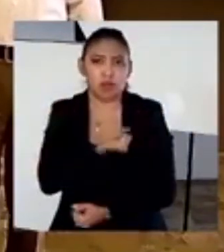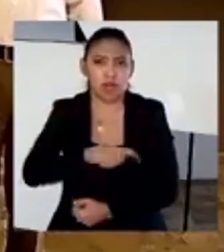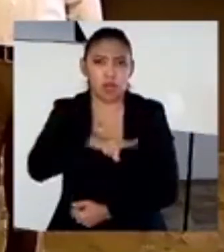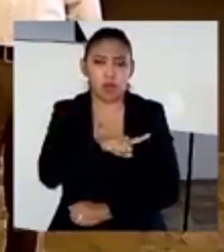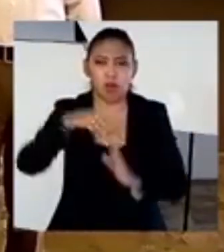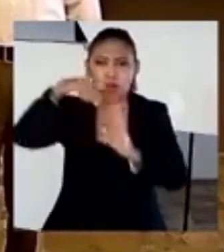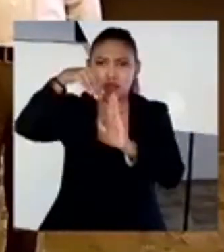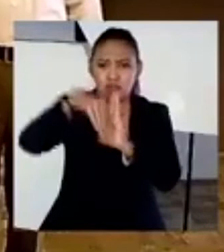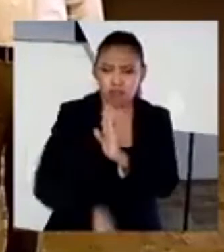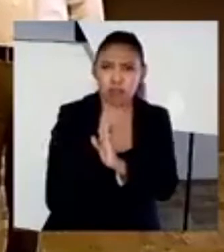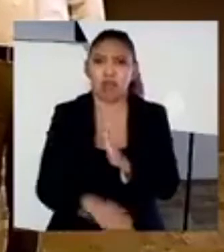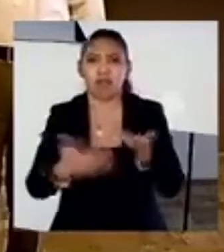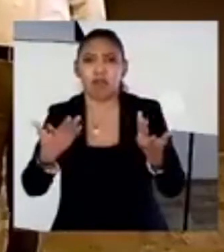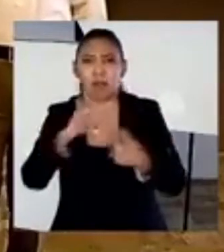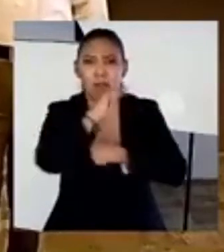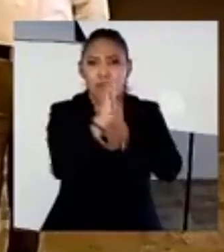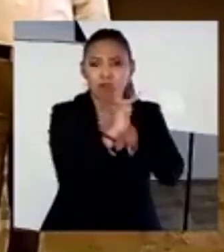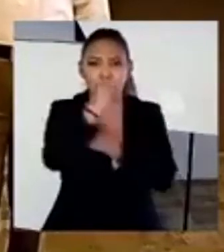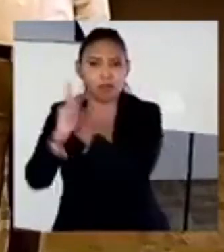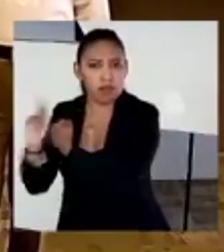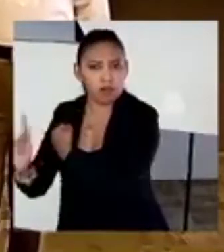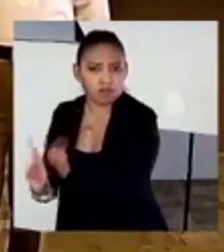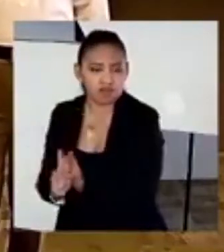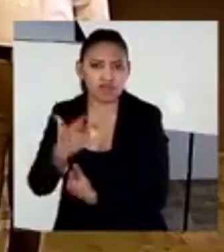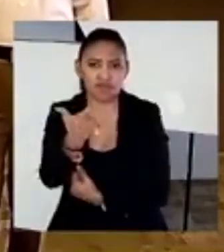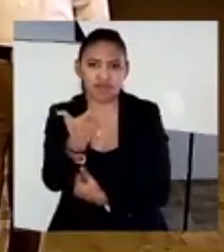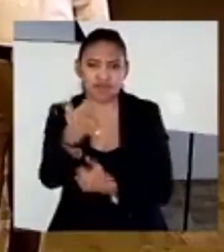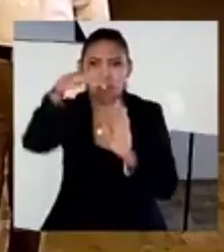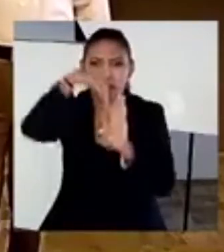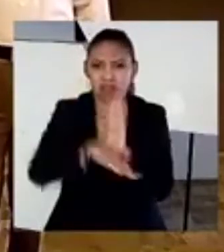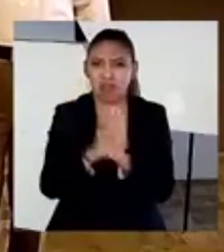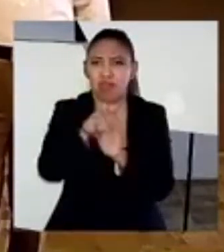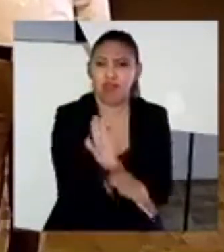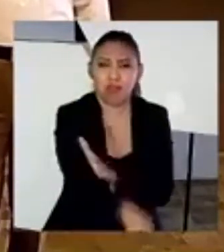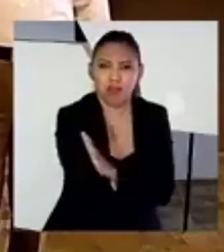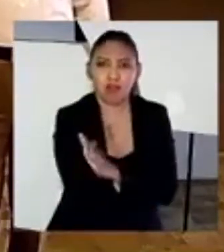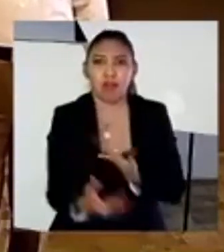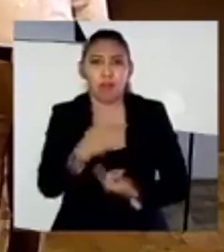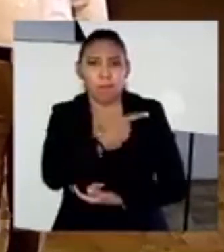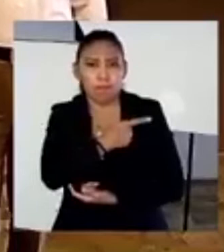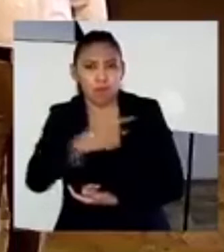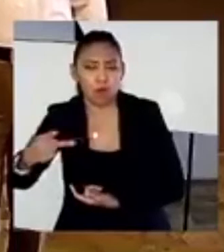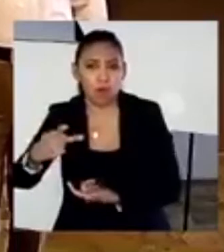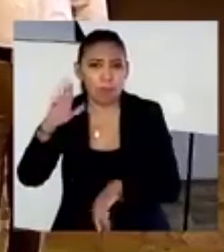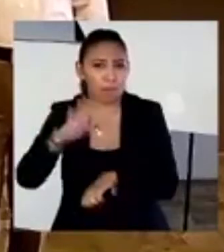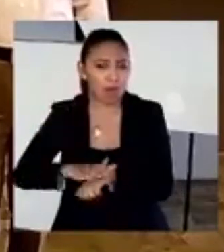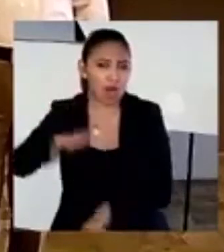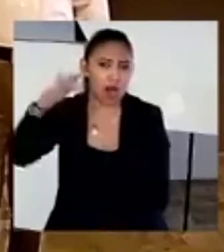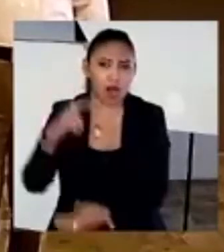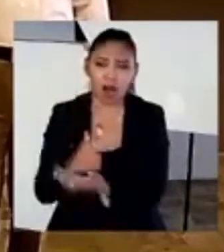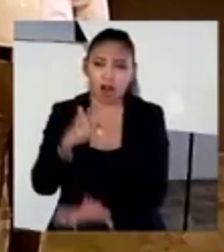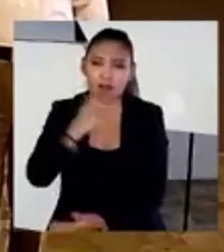es tiempo de cálculos políticos o protagonismos innecesarios. En